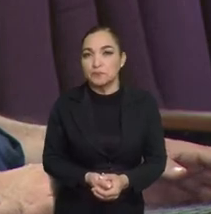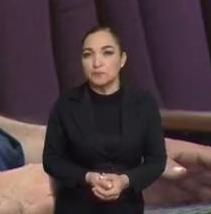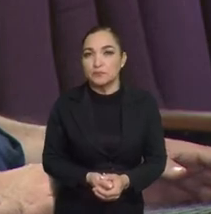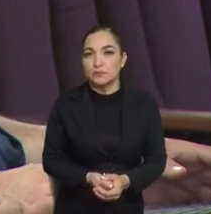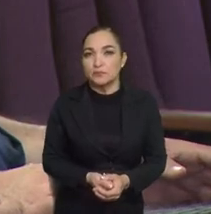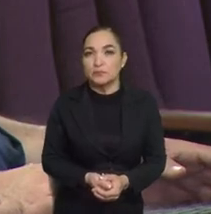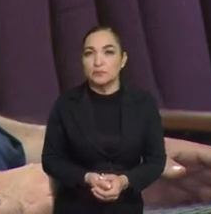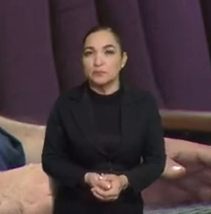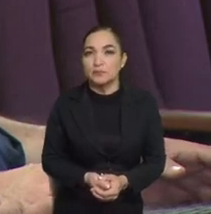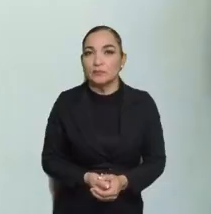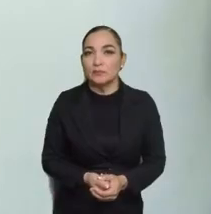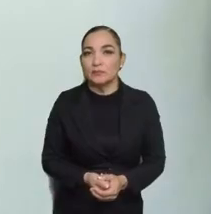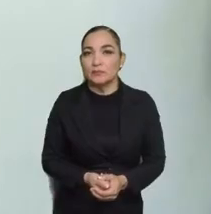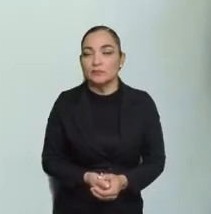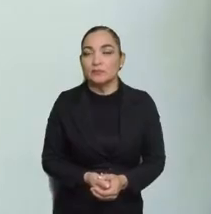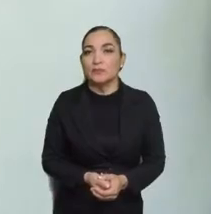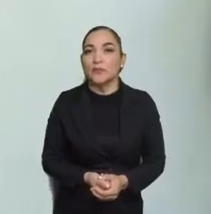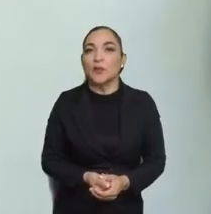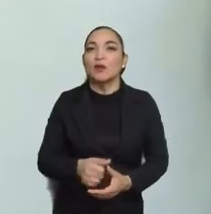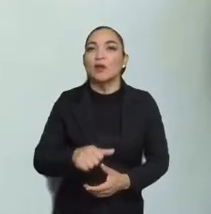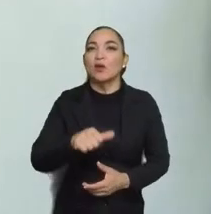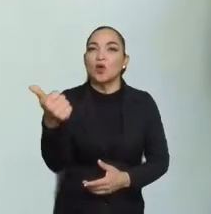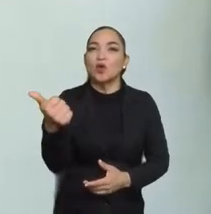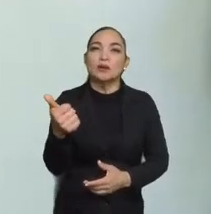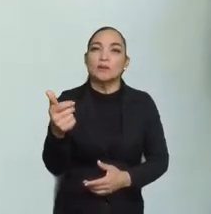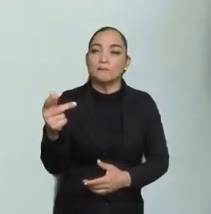ya para adelante. Ya. ¿Qué otra cosa preguntaba?